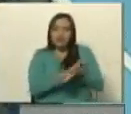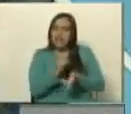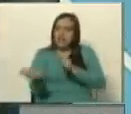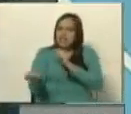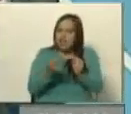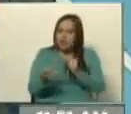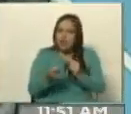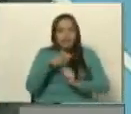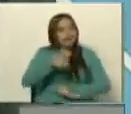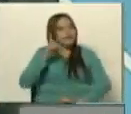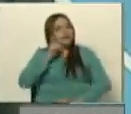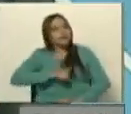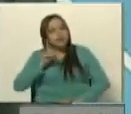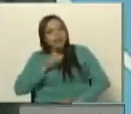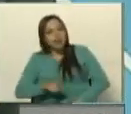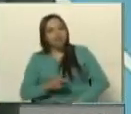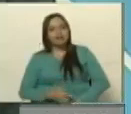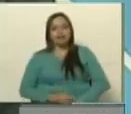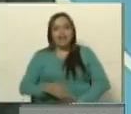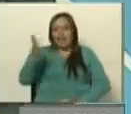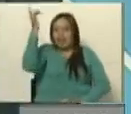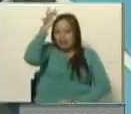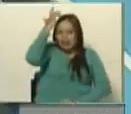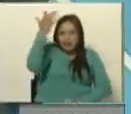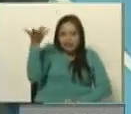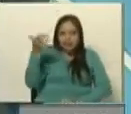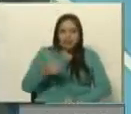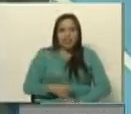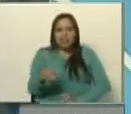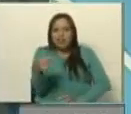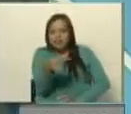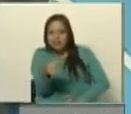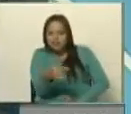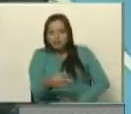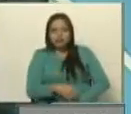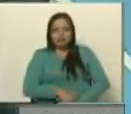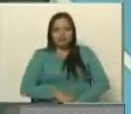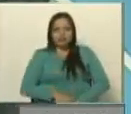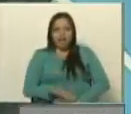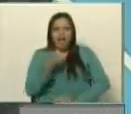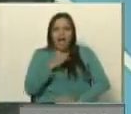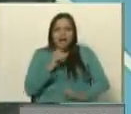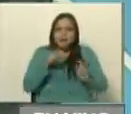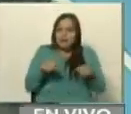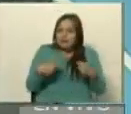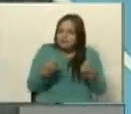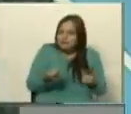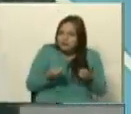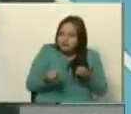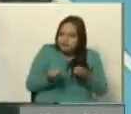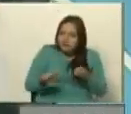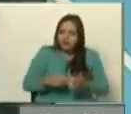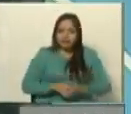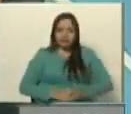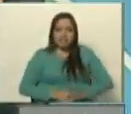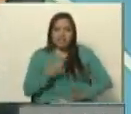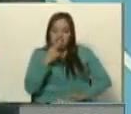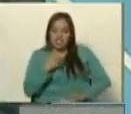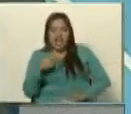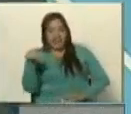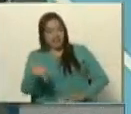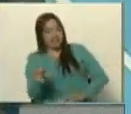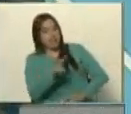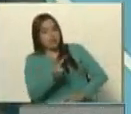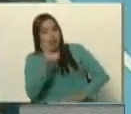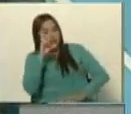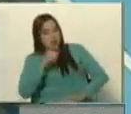es falso, es engañoso, es negativo, es manipulado. Acusarnos de que no estamos